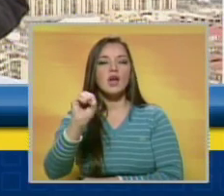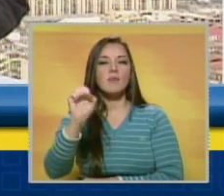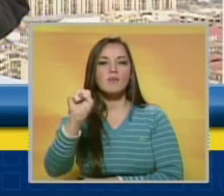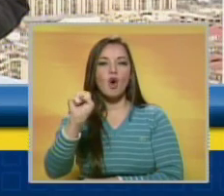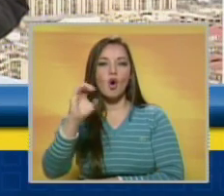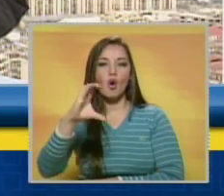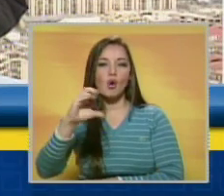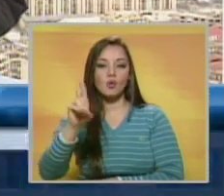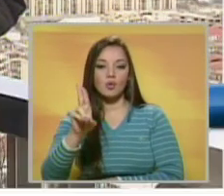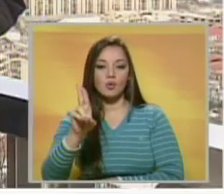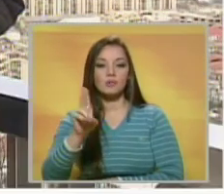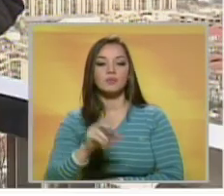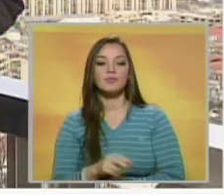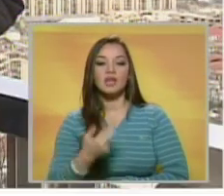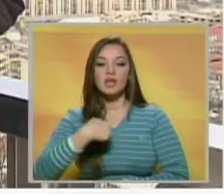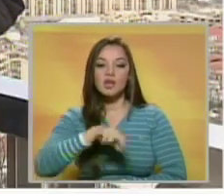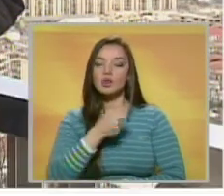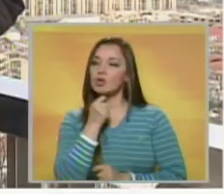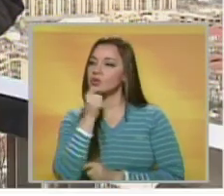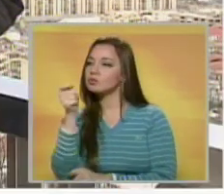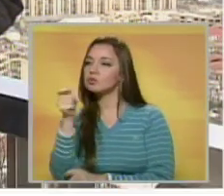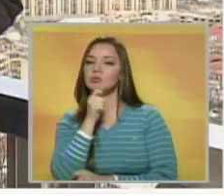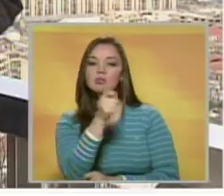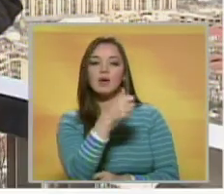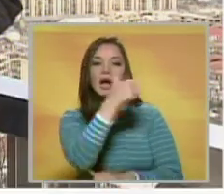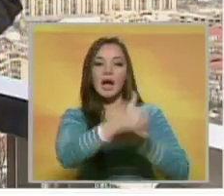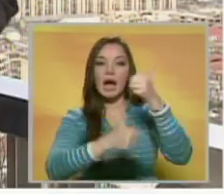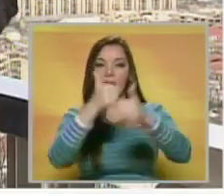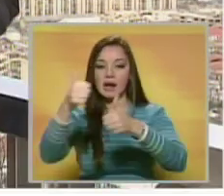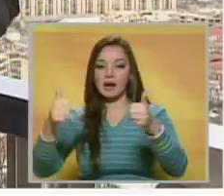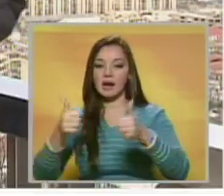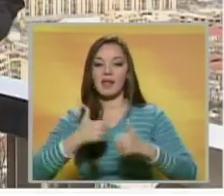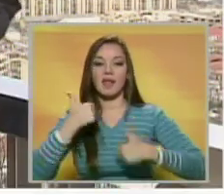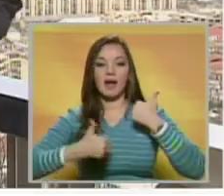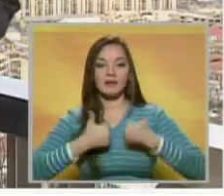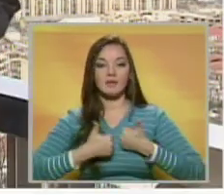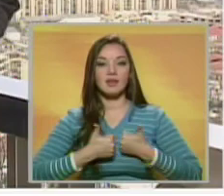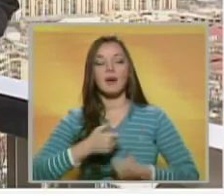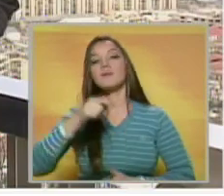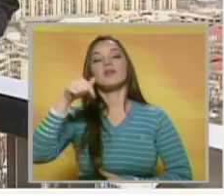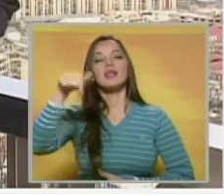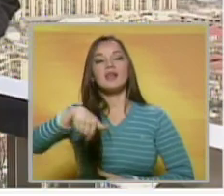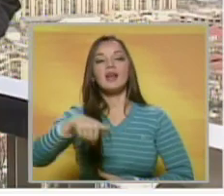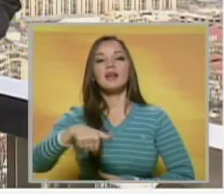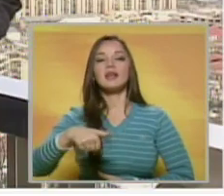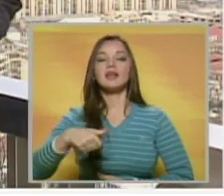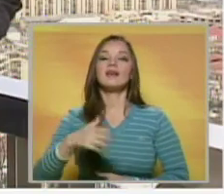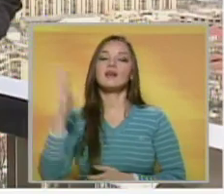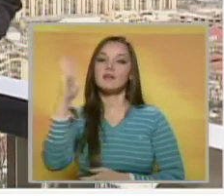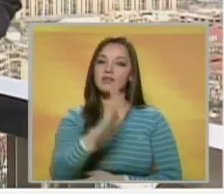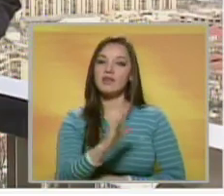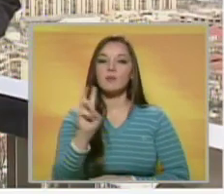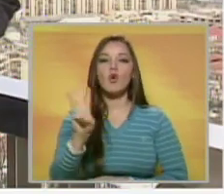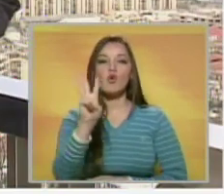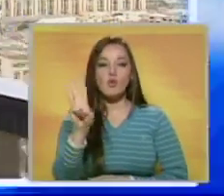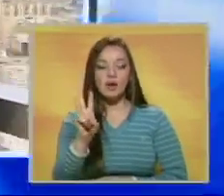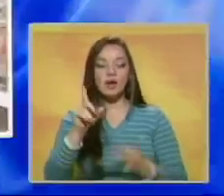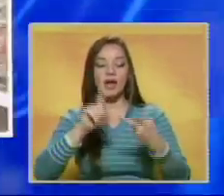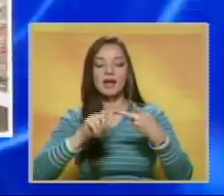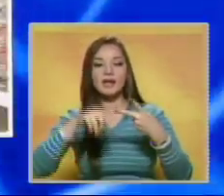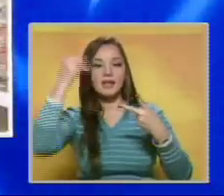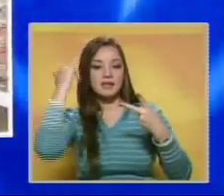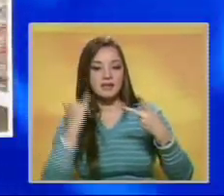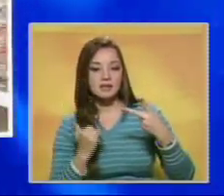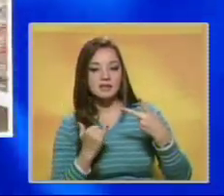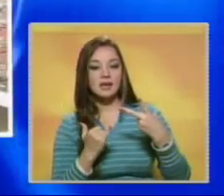cobertura periodística a cada una de las actividades que se desarrollen. Desde Argel, Argelia, los enviados especiales William Betancourt y Endrina